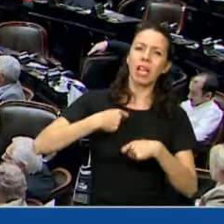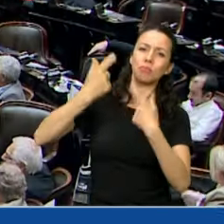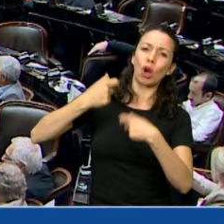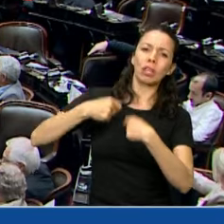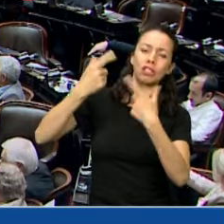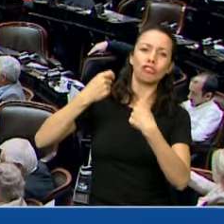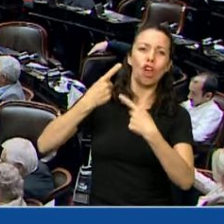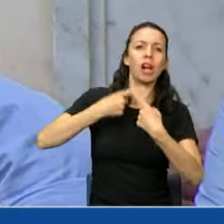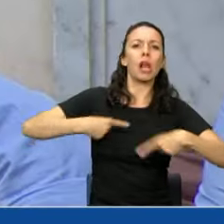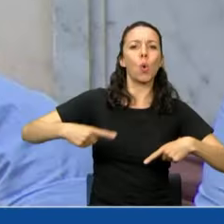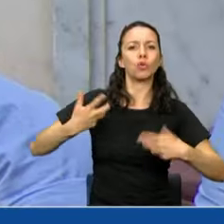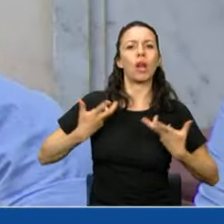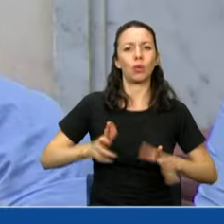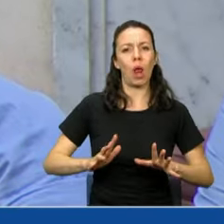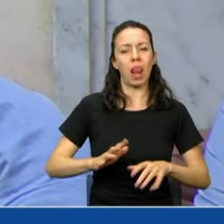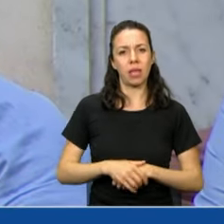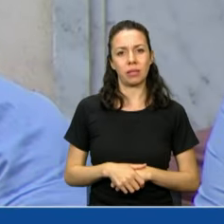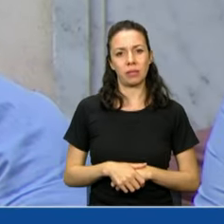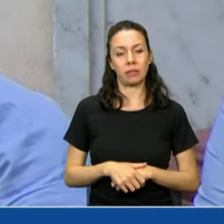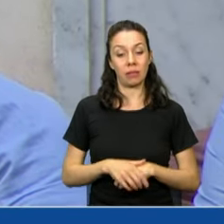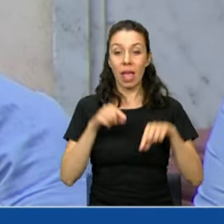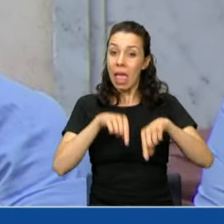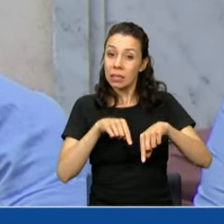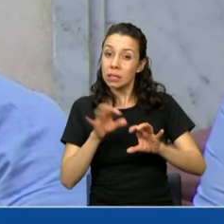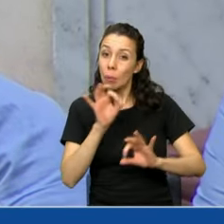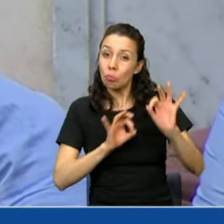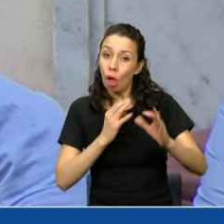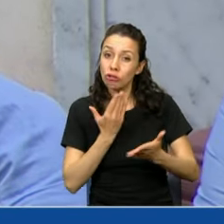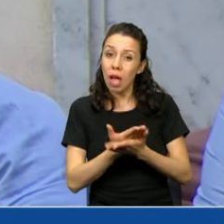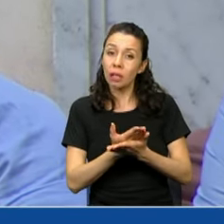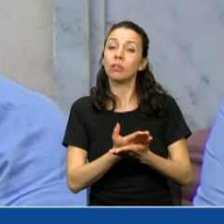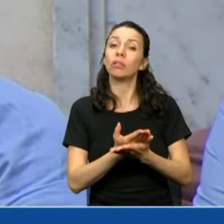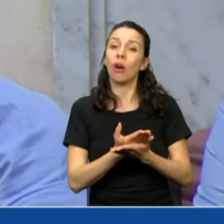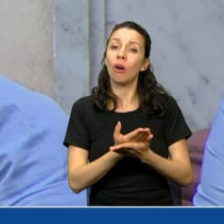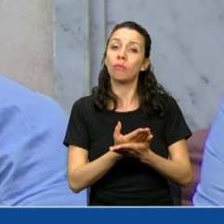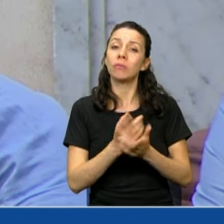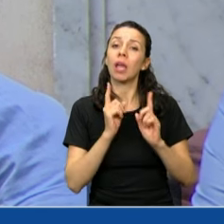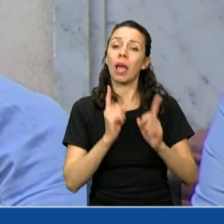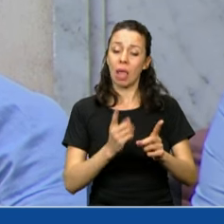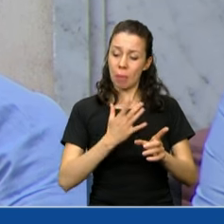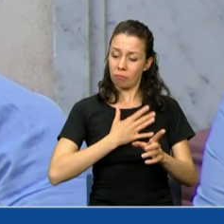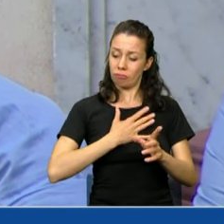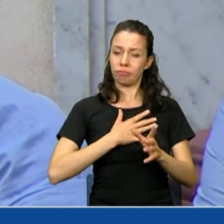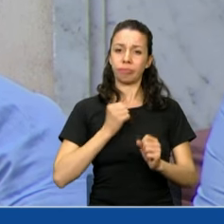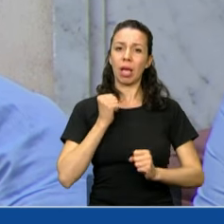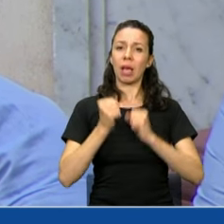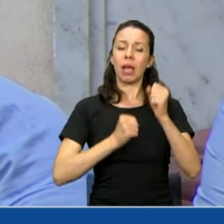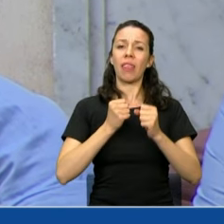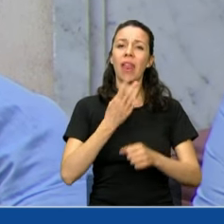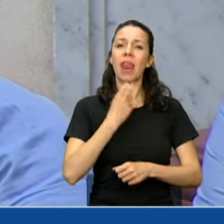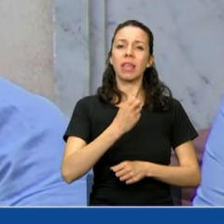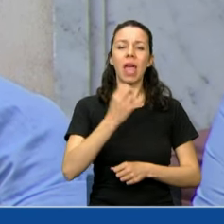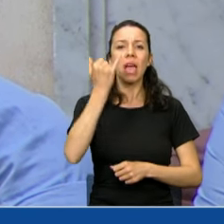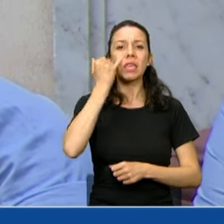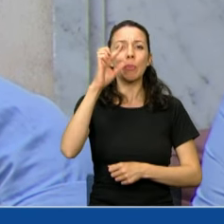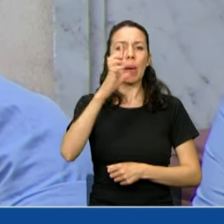uno tiene con también Nuestra Empresa energética de bandera ipf va a